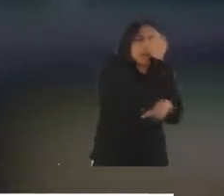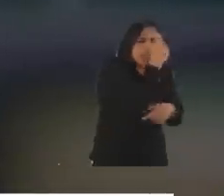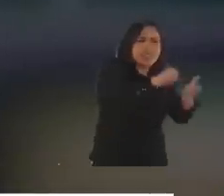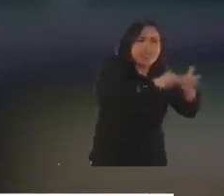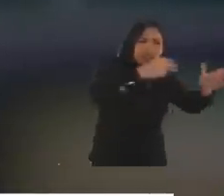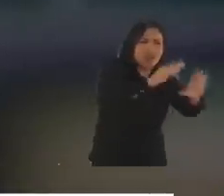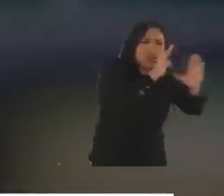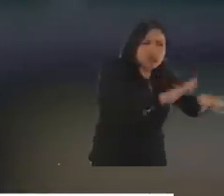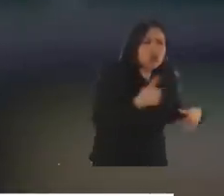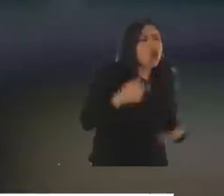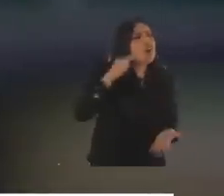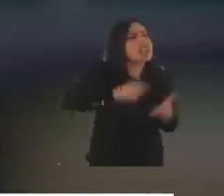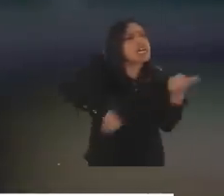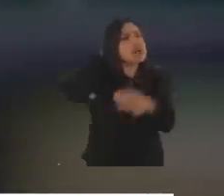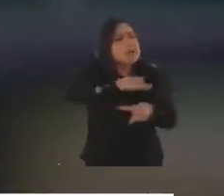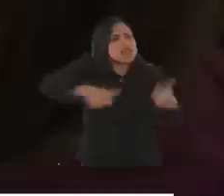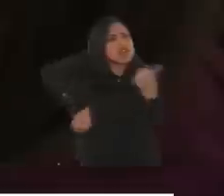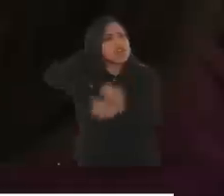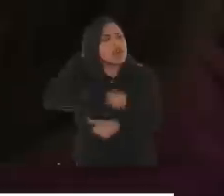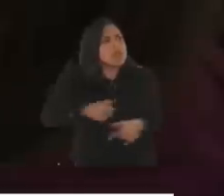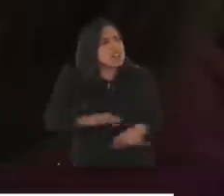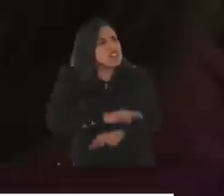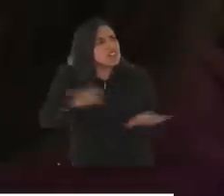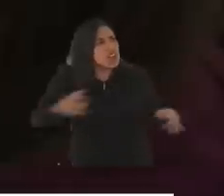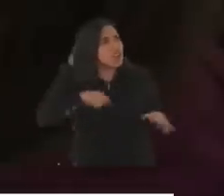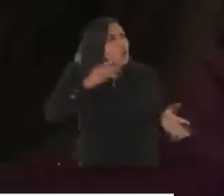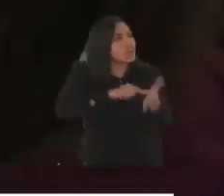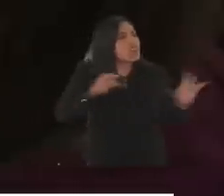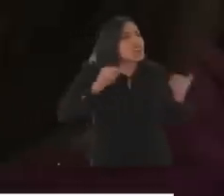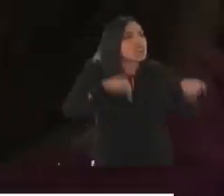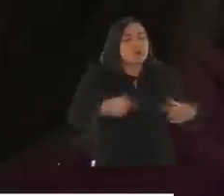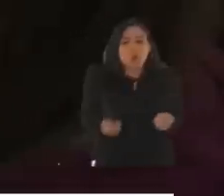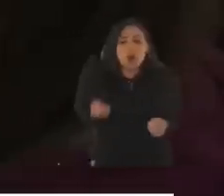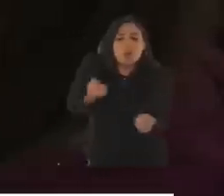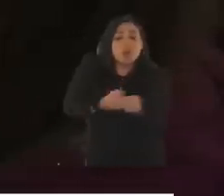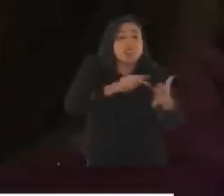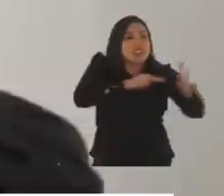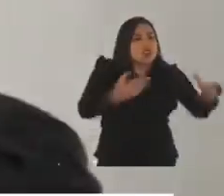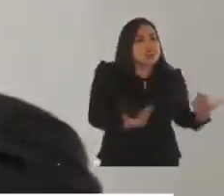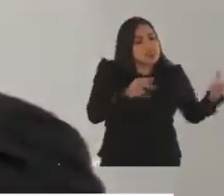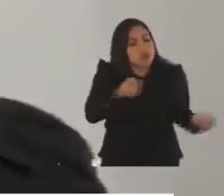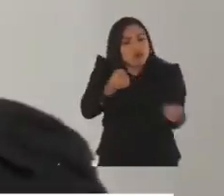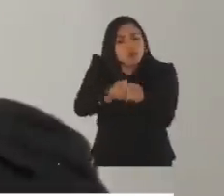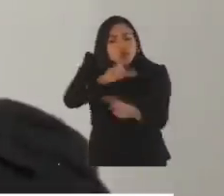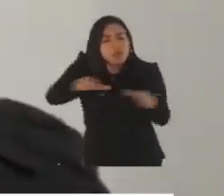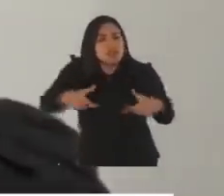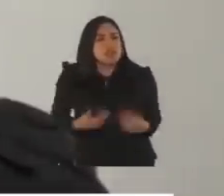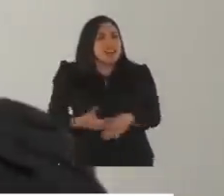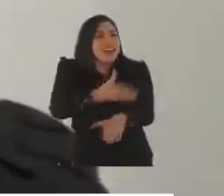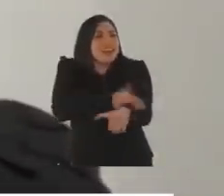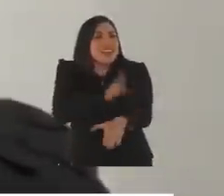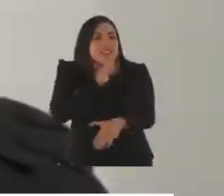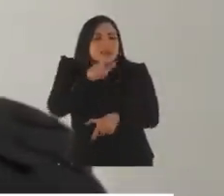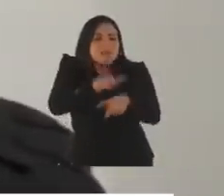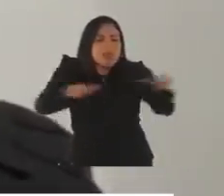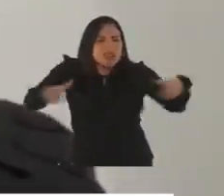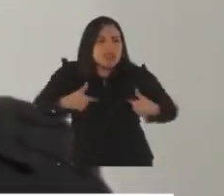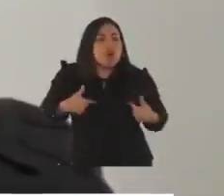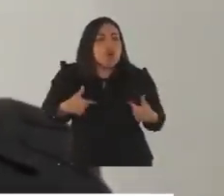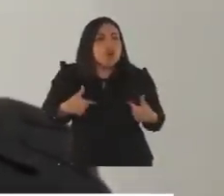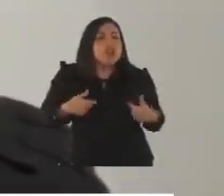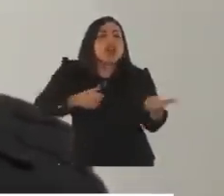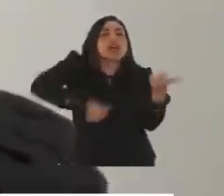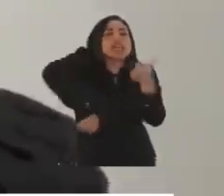tecnología no llegó para reemplazar a los trabajadores, sino para complementarlos. Muchos cargos que antes eran operados por personas van a pasar